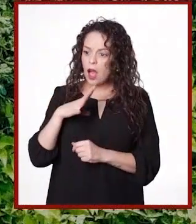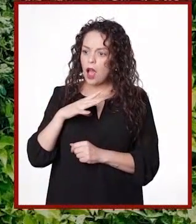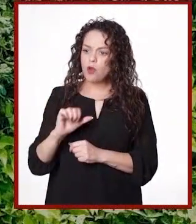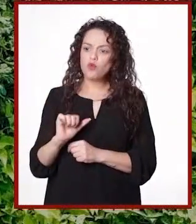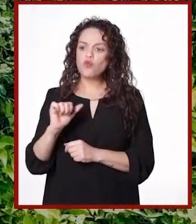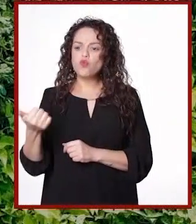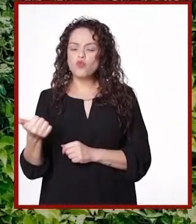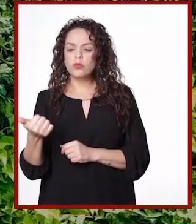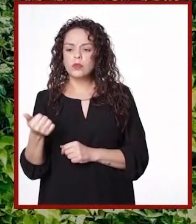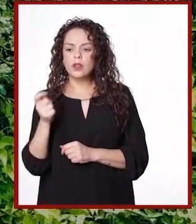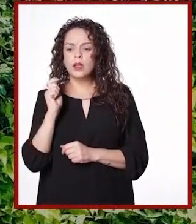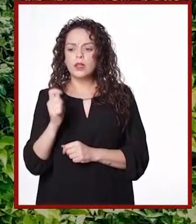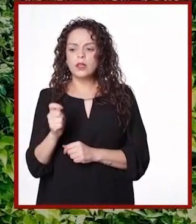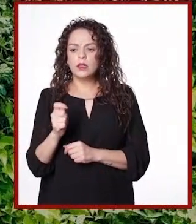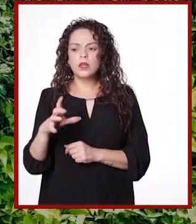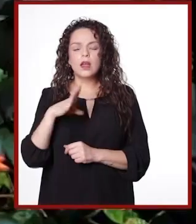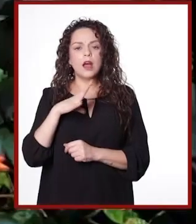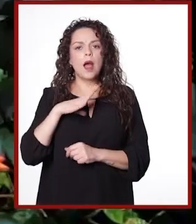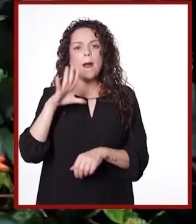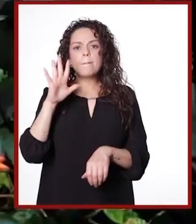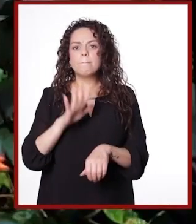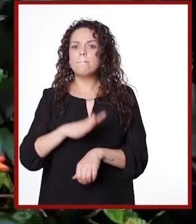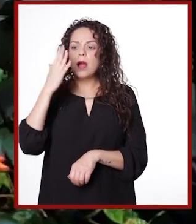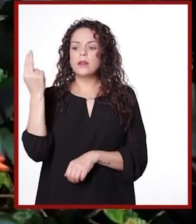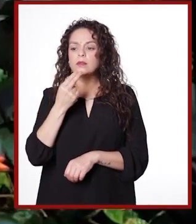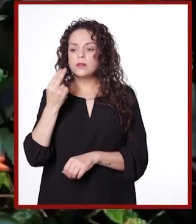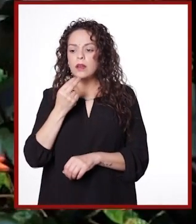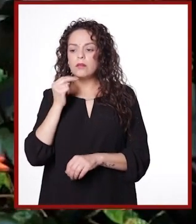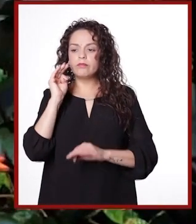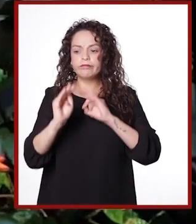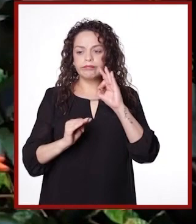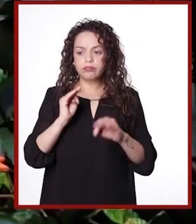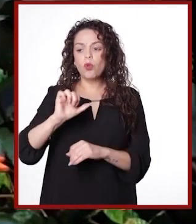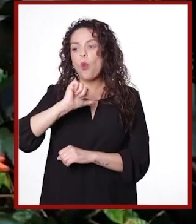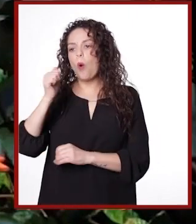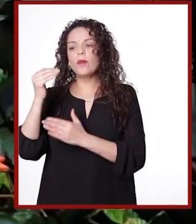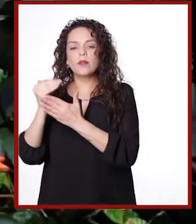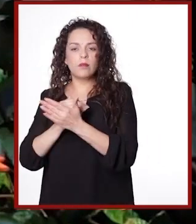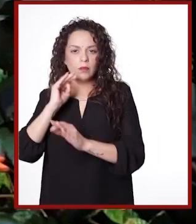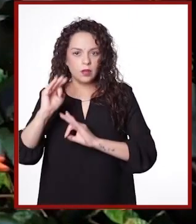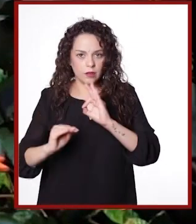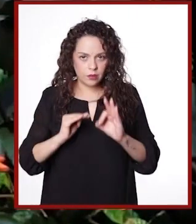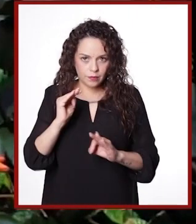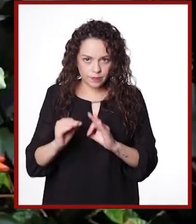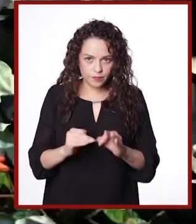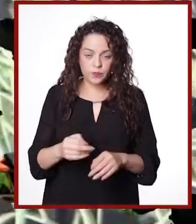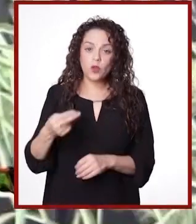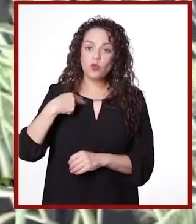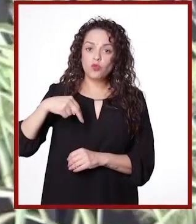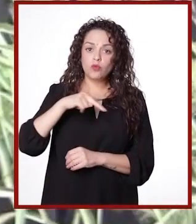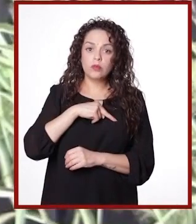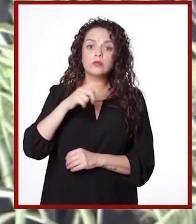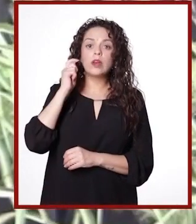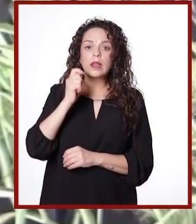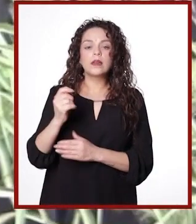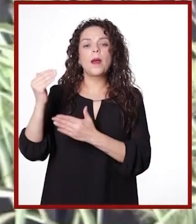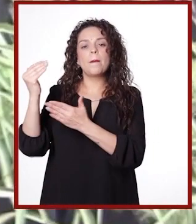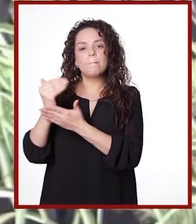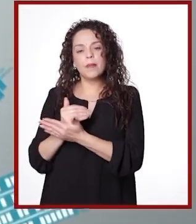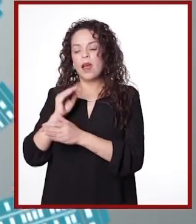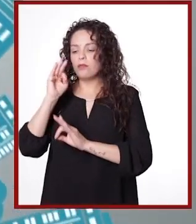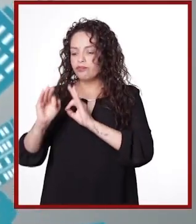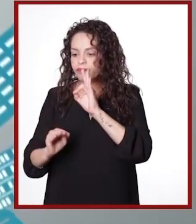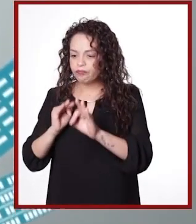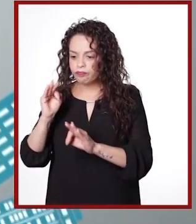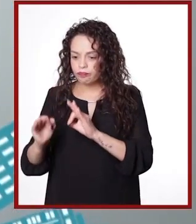parte en donde hay plantas de mayor mantenimiento y hay plantas de menor mantenimiento. Nosotros buscamos plantas de bajo mantenimiento